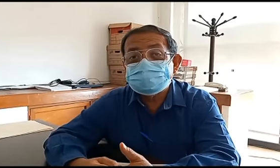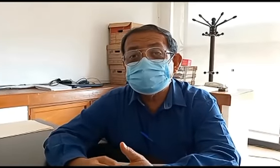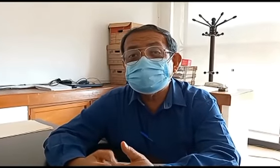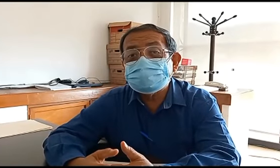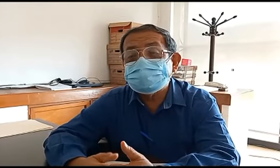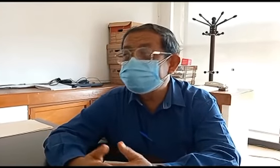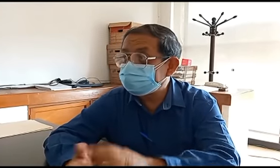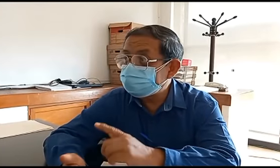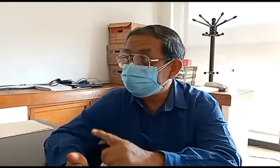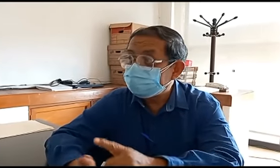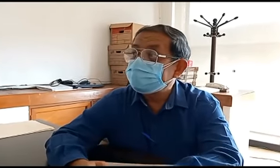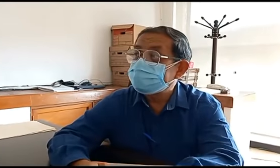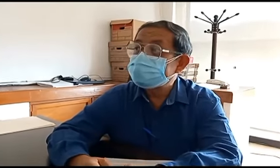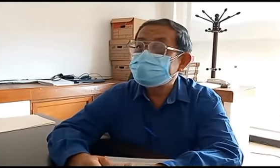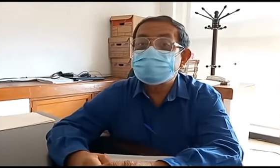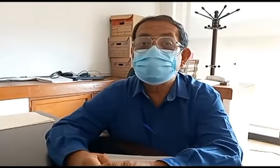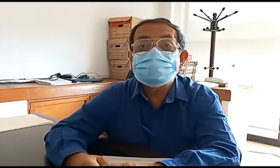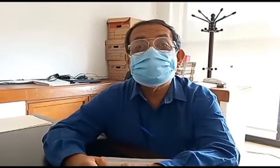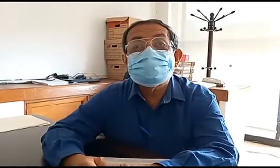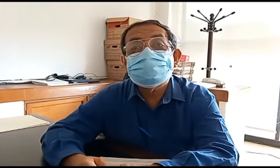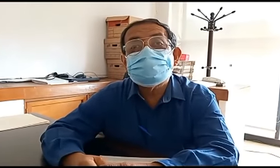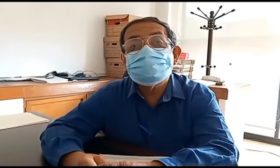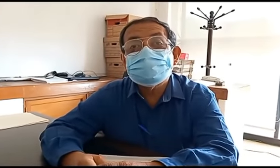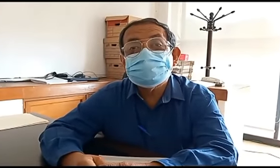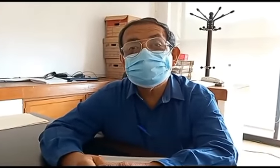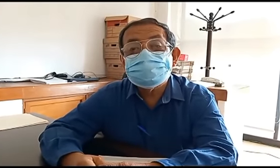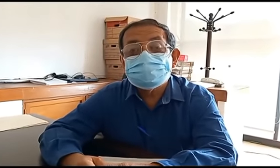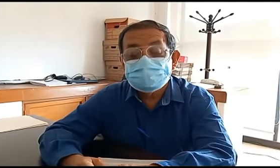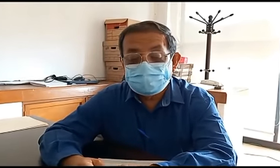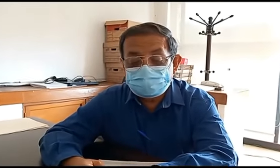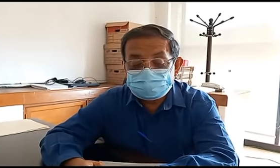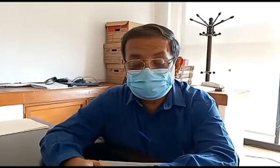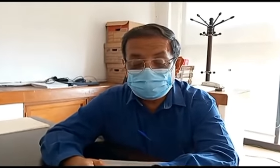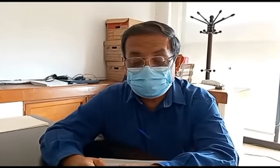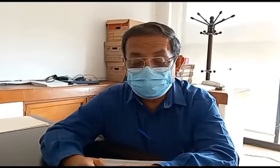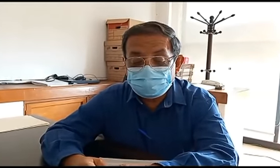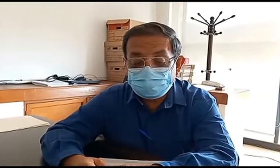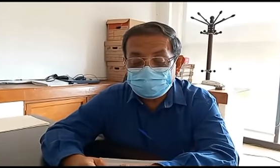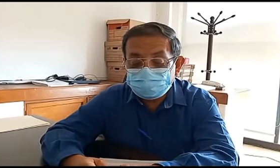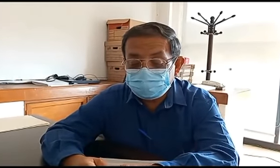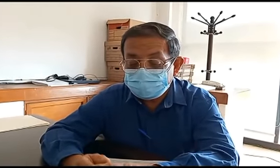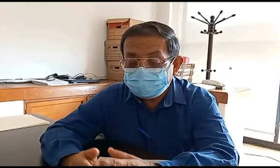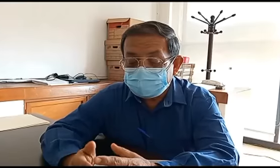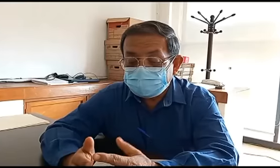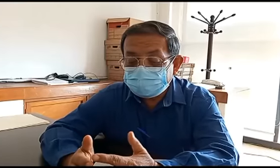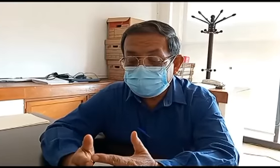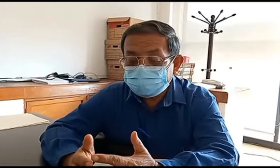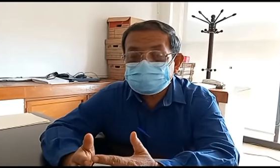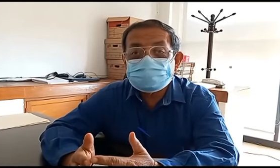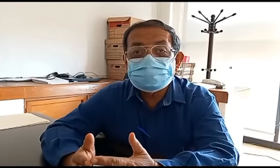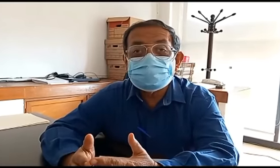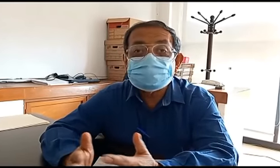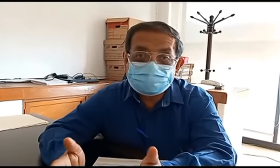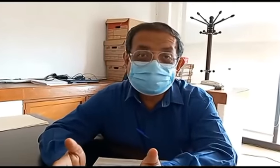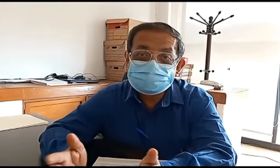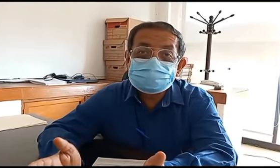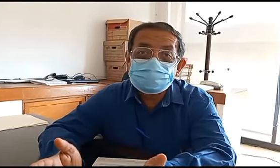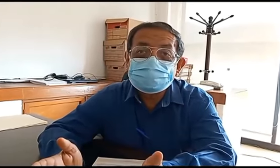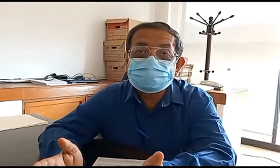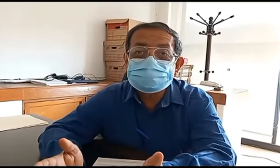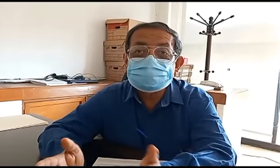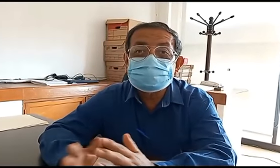En materia del registro, le voy a pedir a mi compañero Uriel que nos haga favor, quien